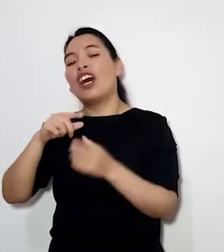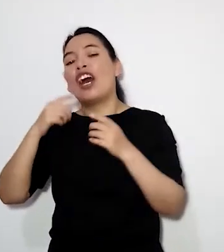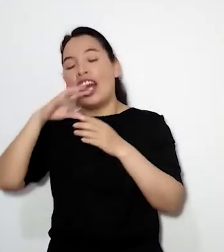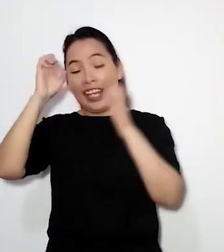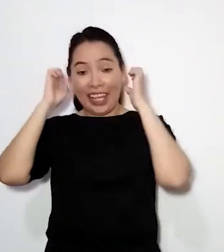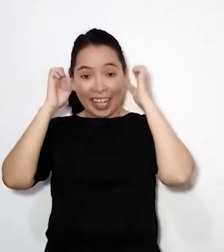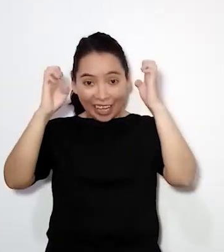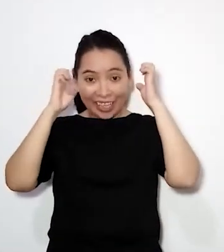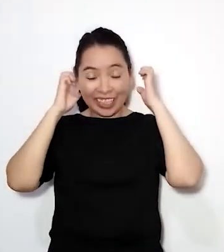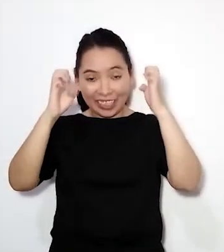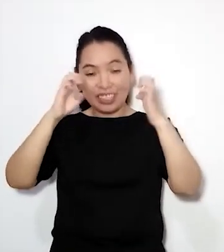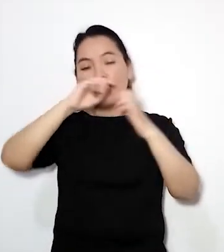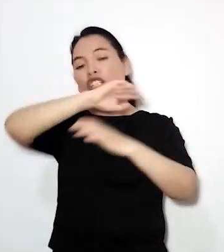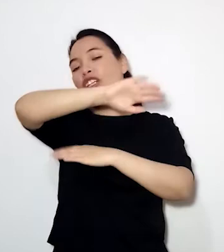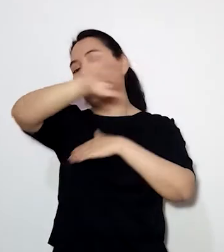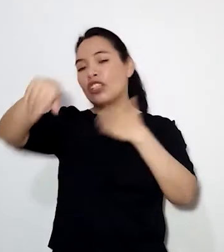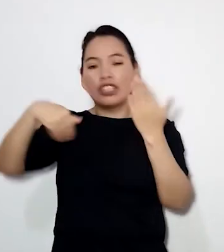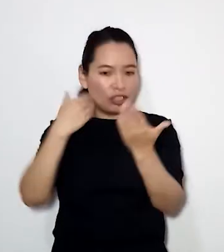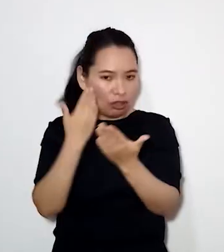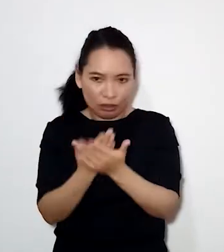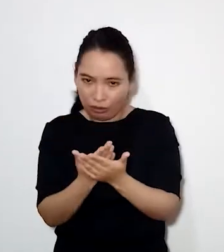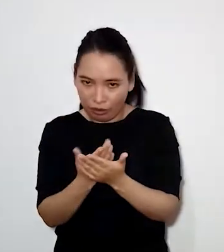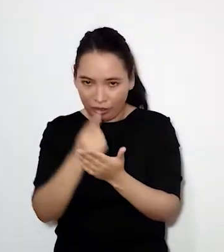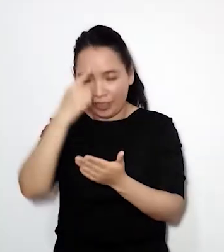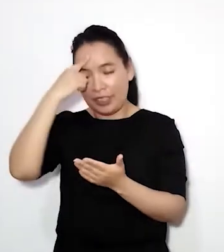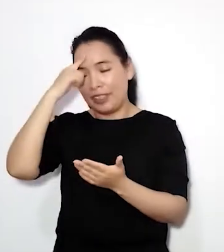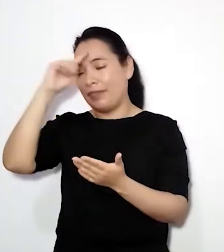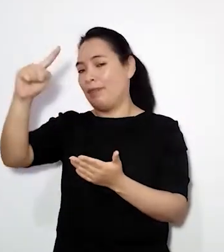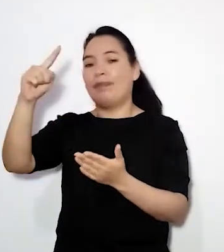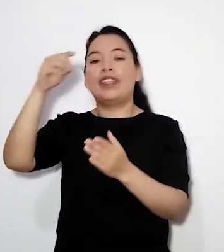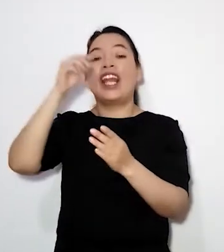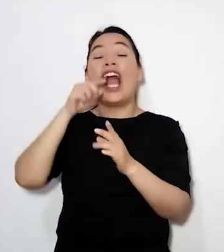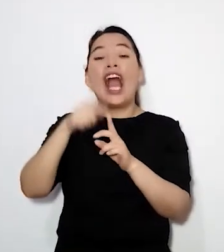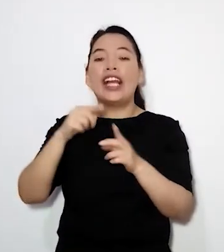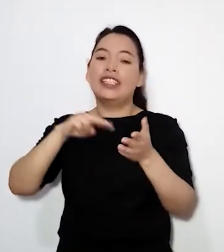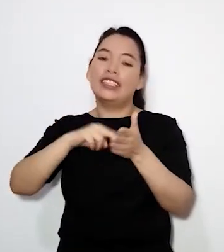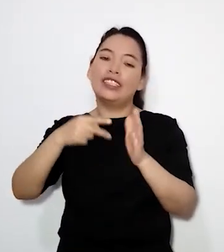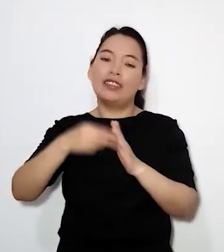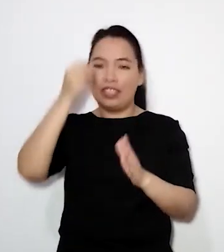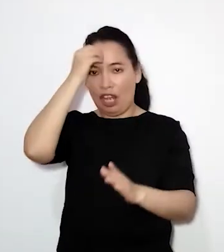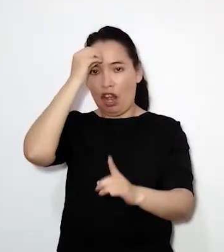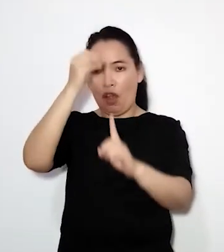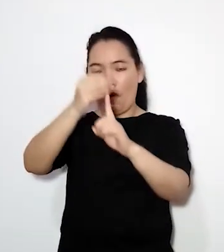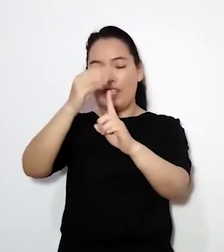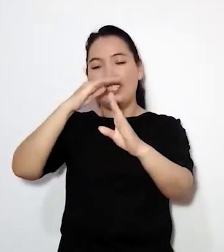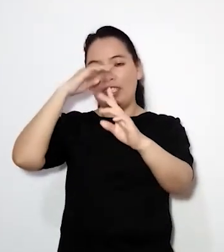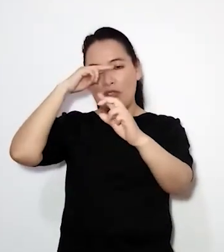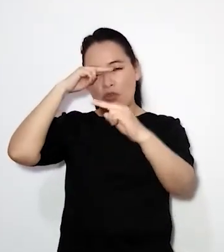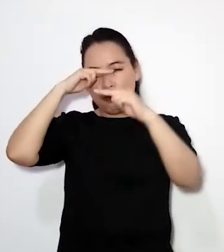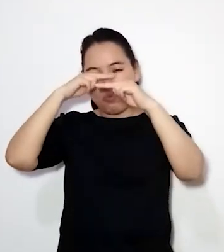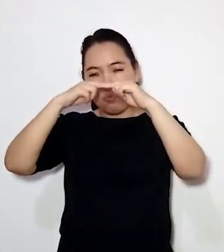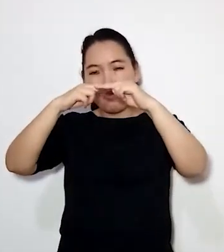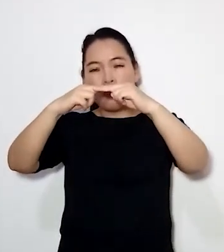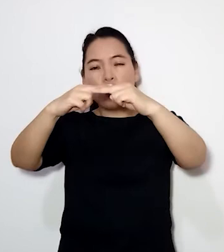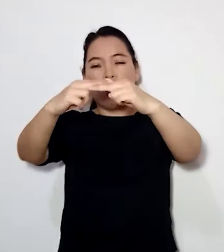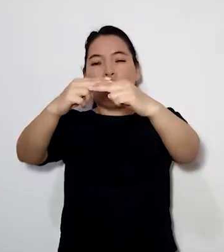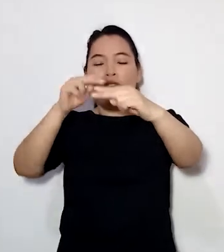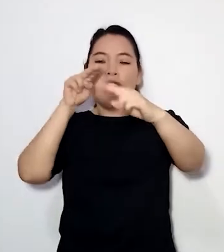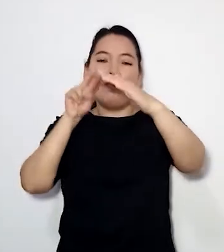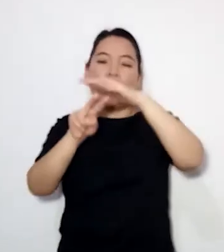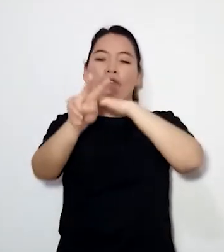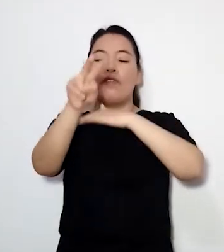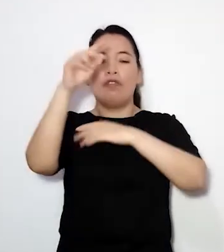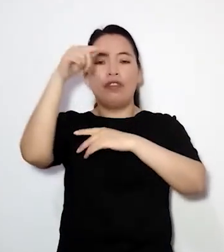Y ese debe ser el norte, ese debe ser el horizonte para el cambio educativo. Transformar primero la escuela de